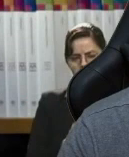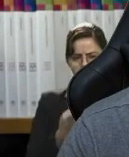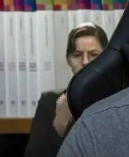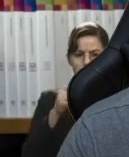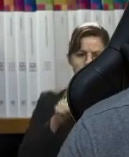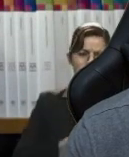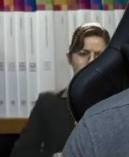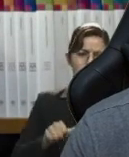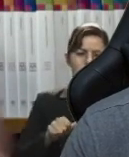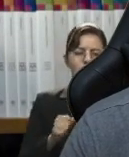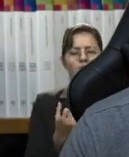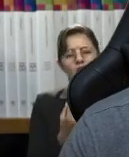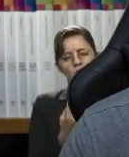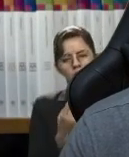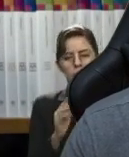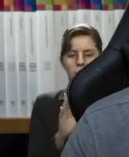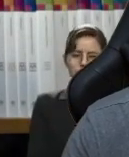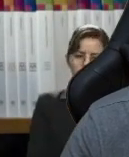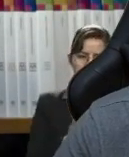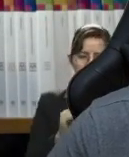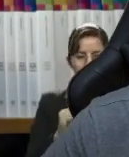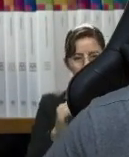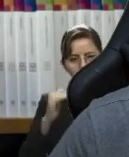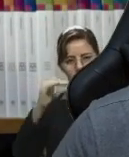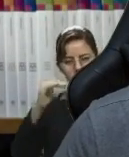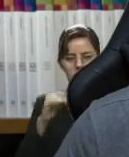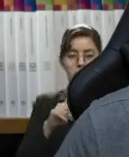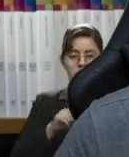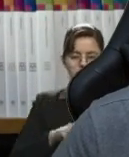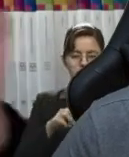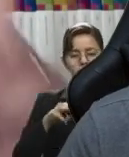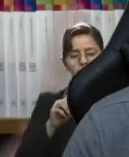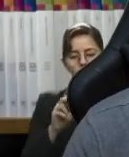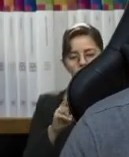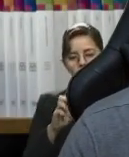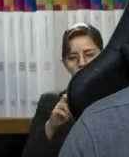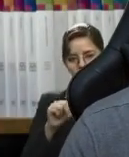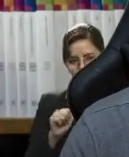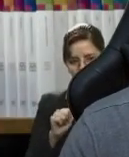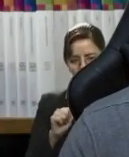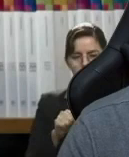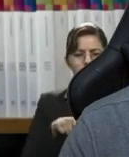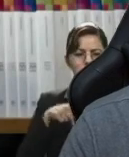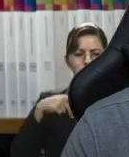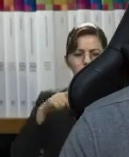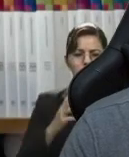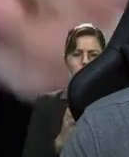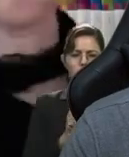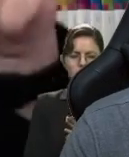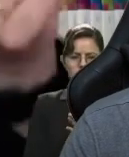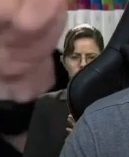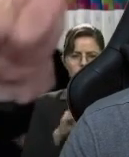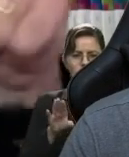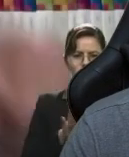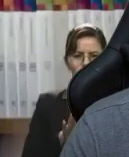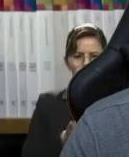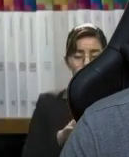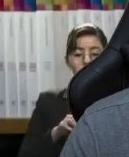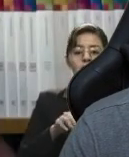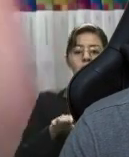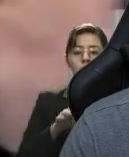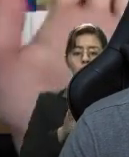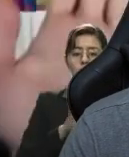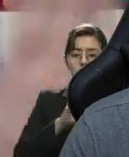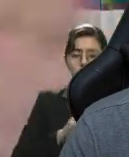unos más por cierto el que más ha sido morena que todas sus de triunfos ha tenido los ha tenido con este consejo